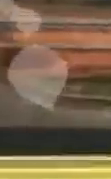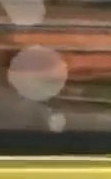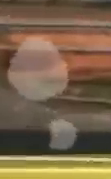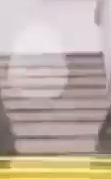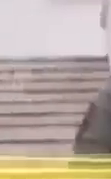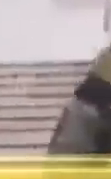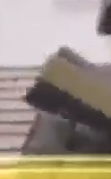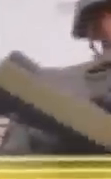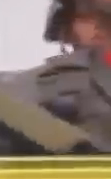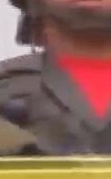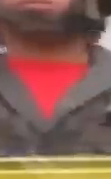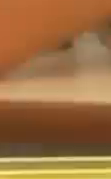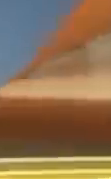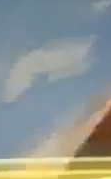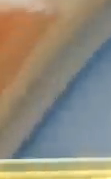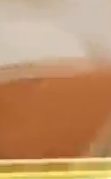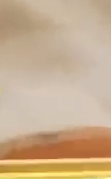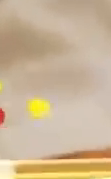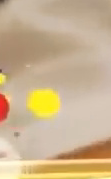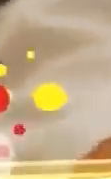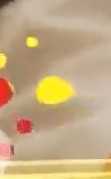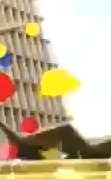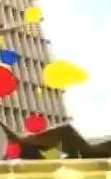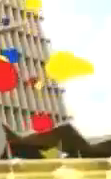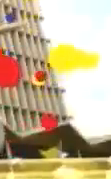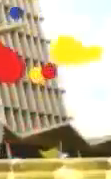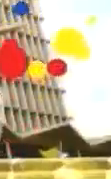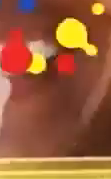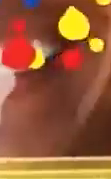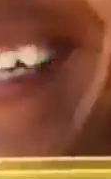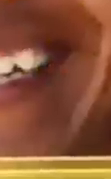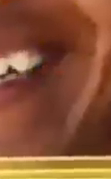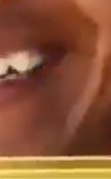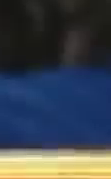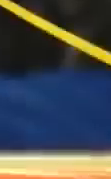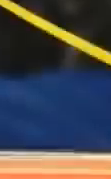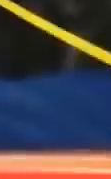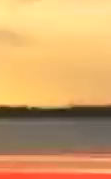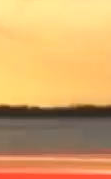Culminado esta transmisión conjunta de radio y televisión.